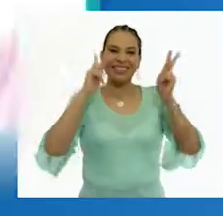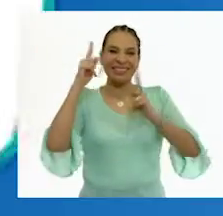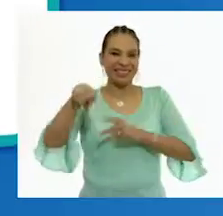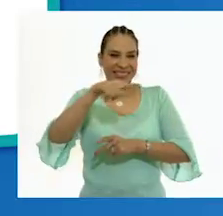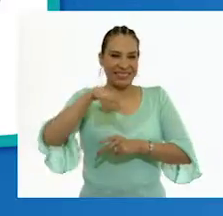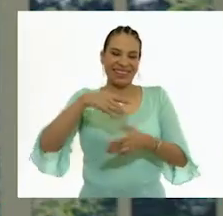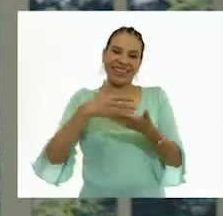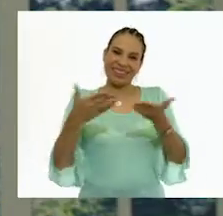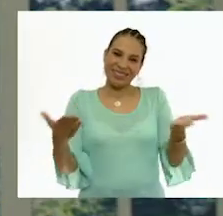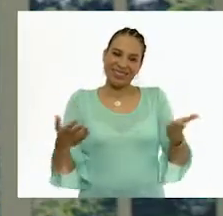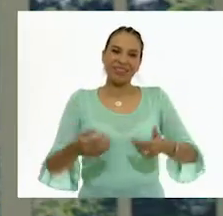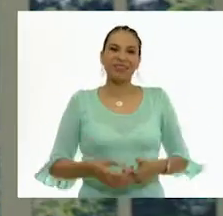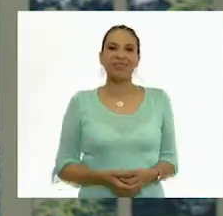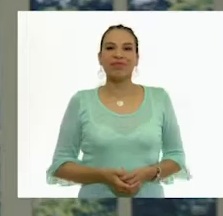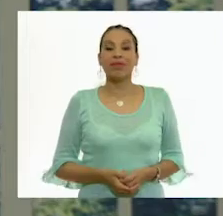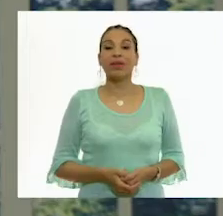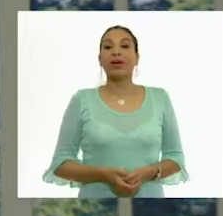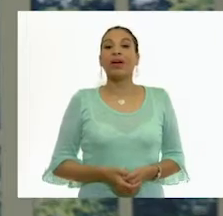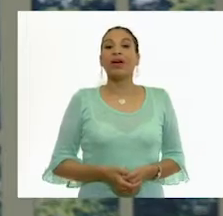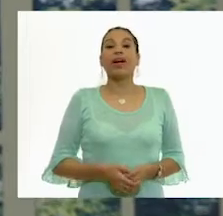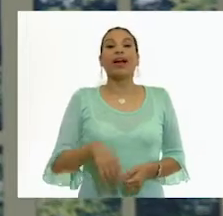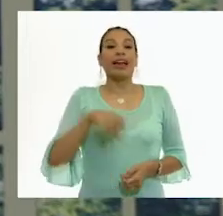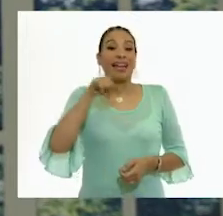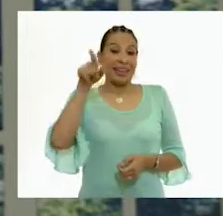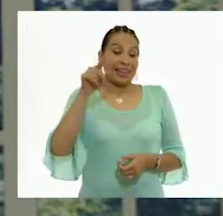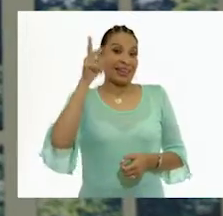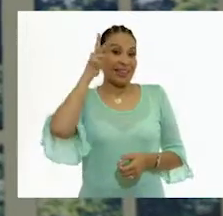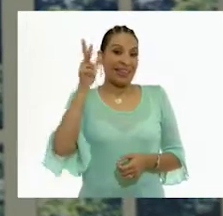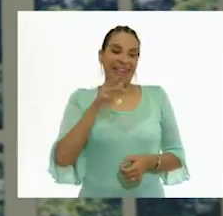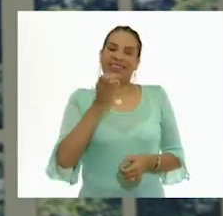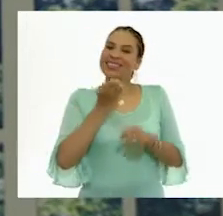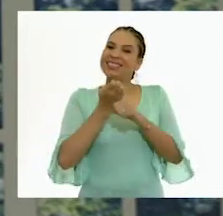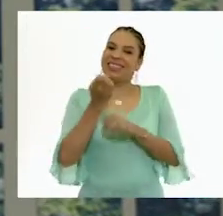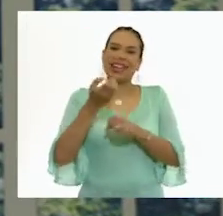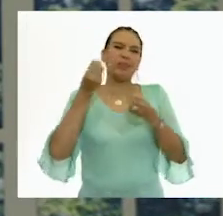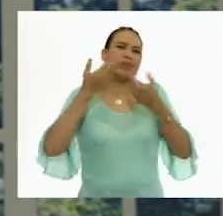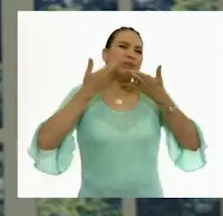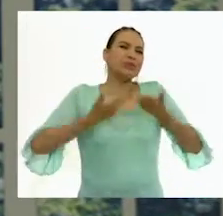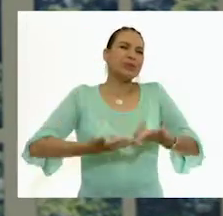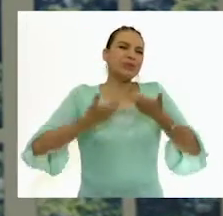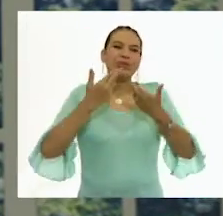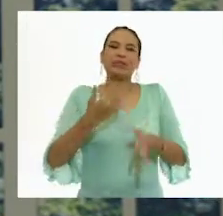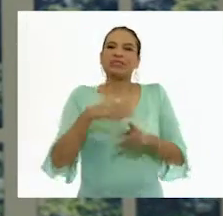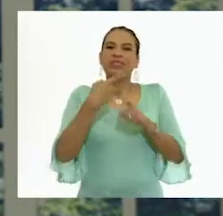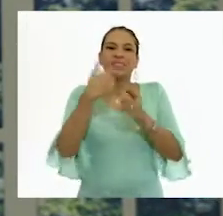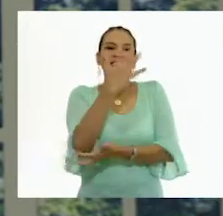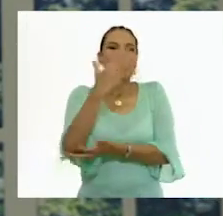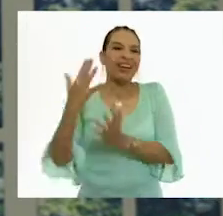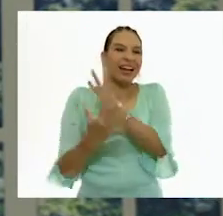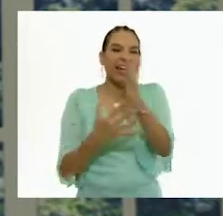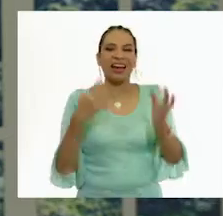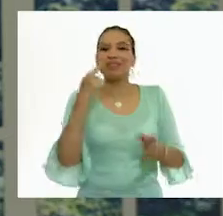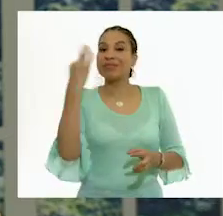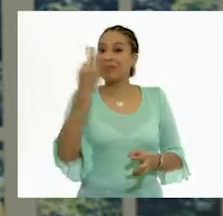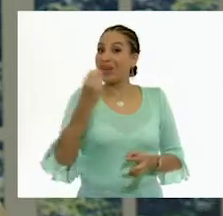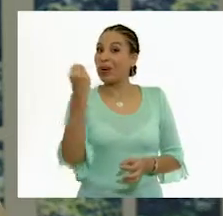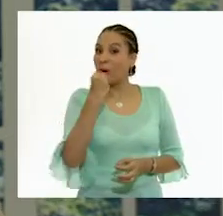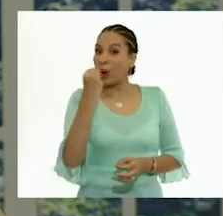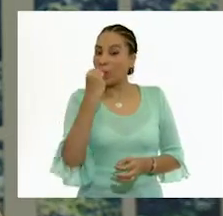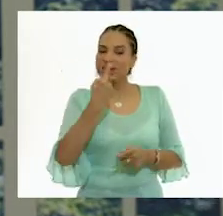visitemos. Sin duda, Hidalgo es un estado con vasta riqueza ecológica, sabrosa gastronomía